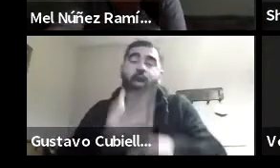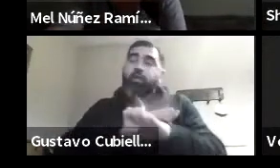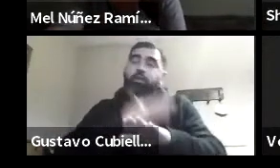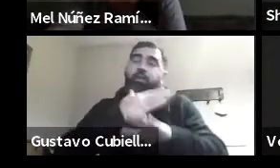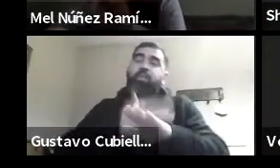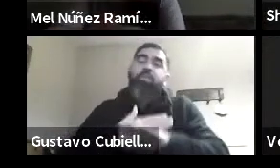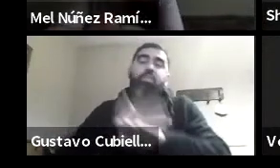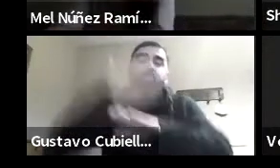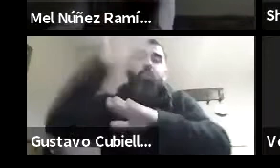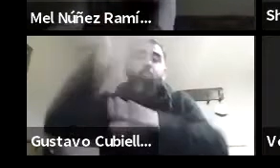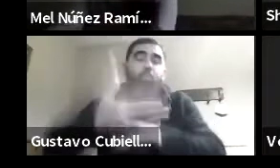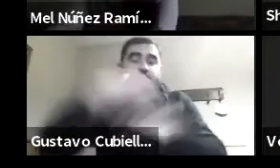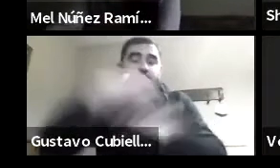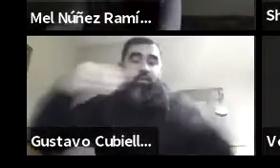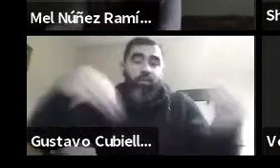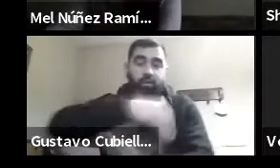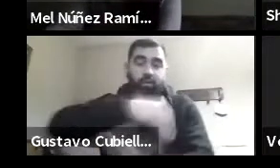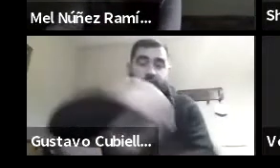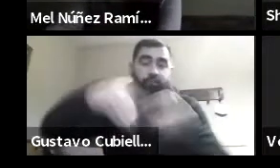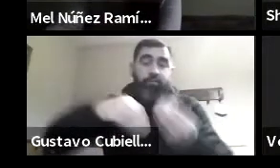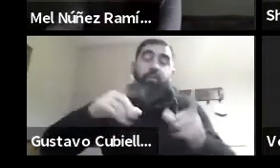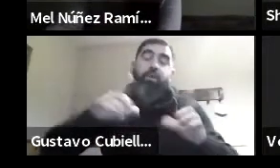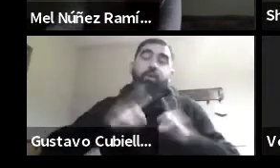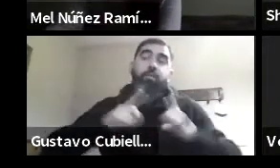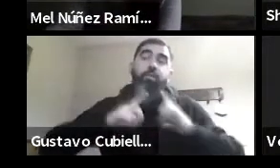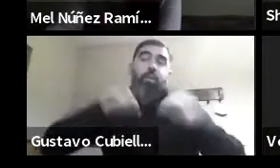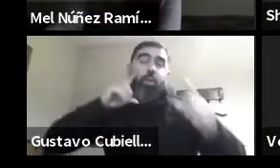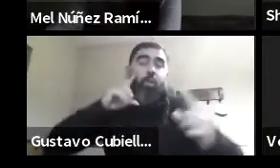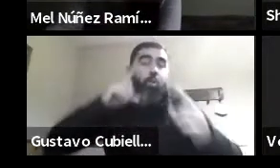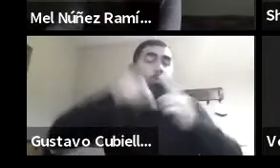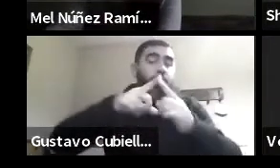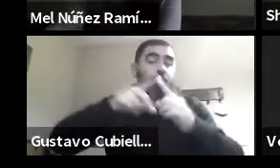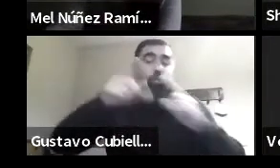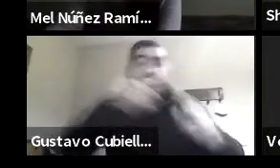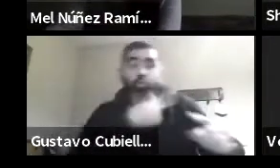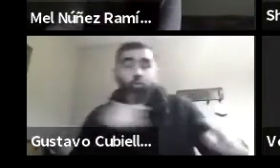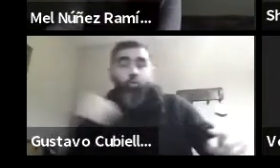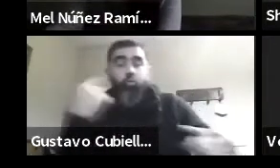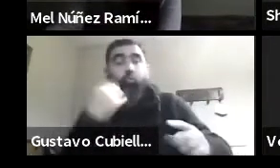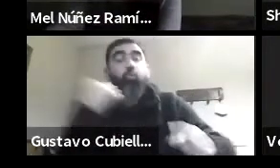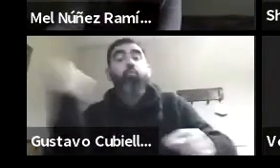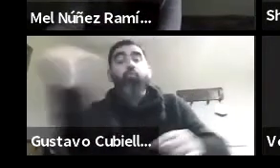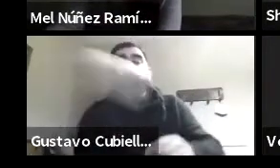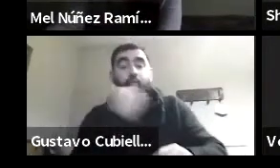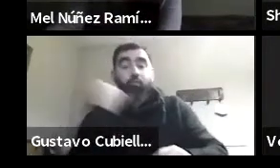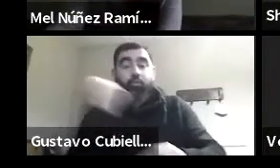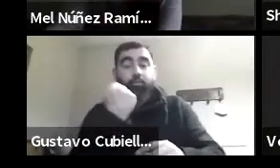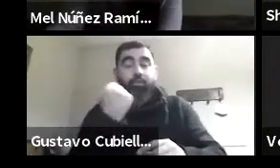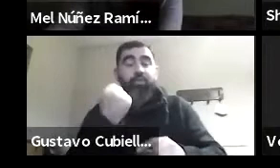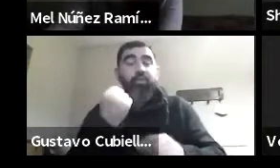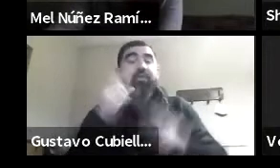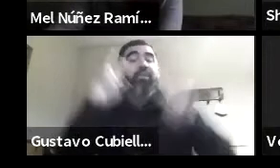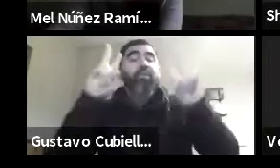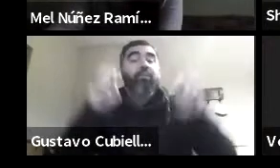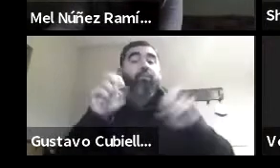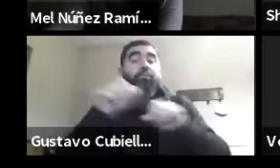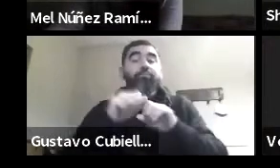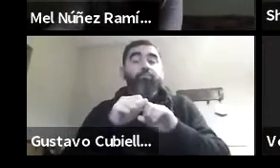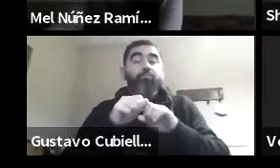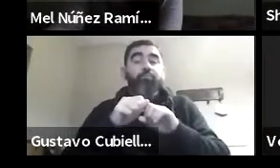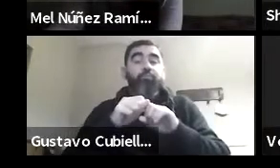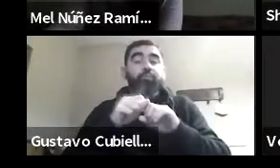familias, que esperamos y apostamos a ser actores fundamentales en esto